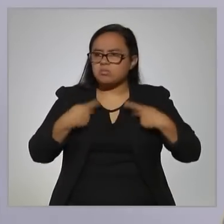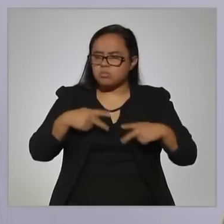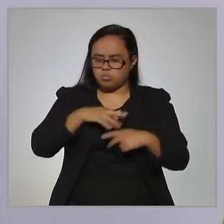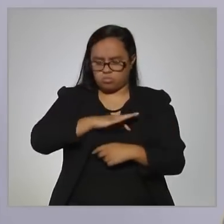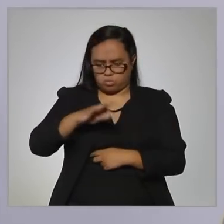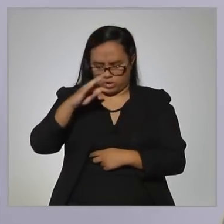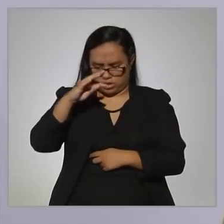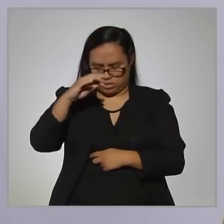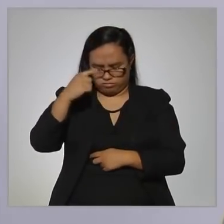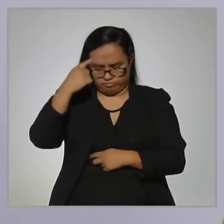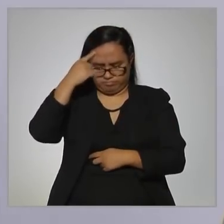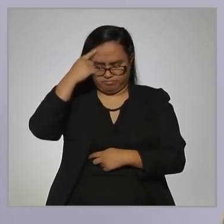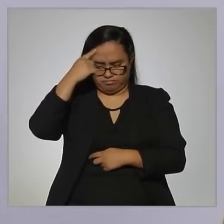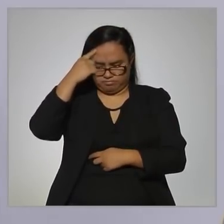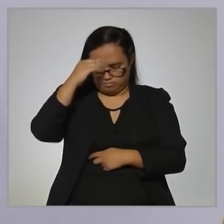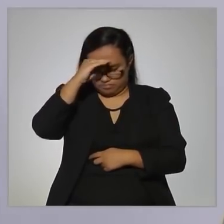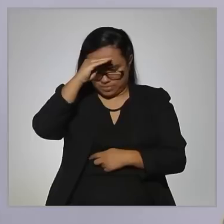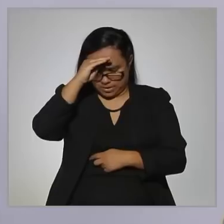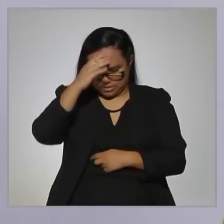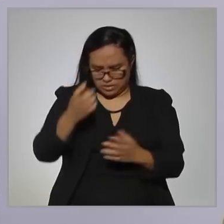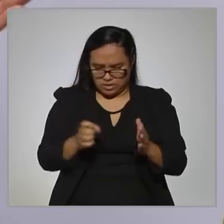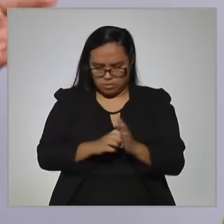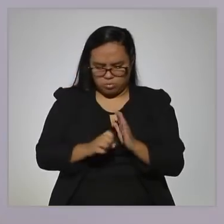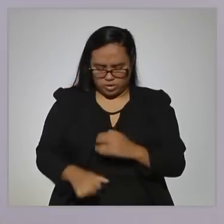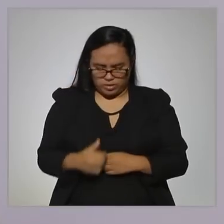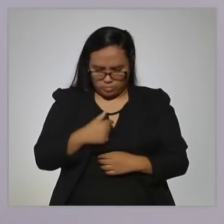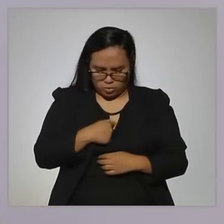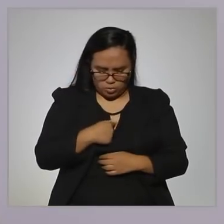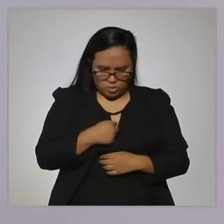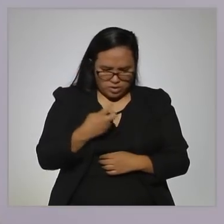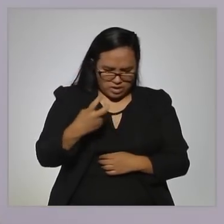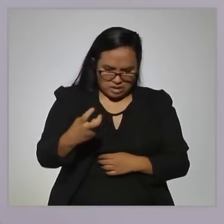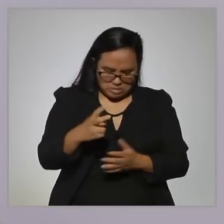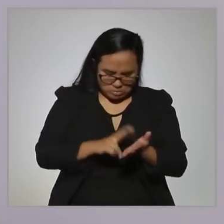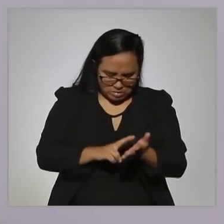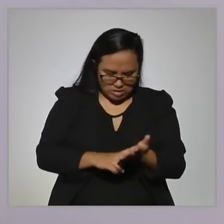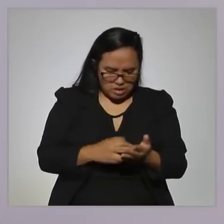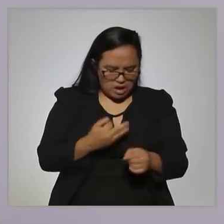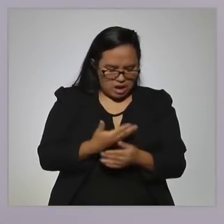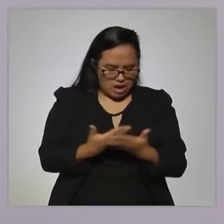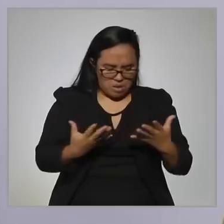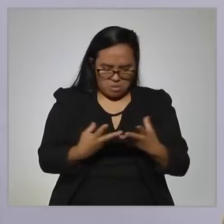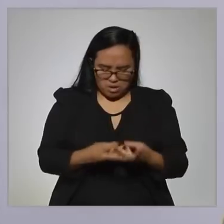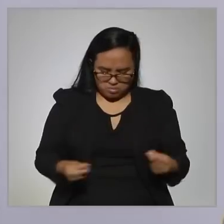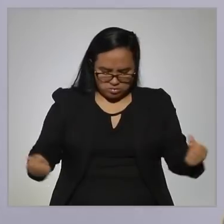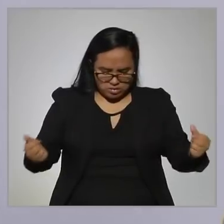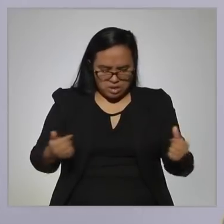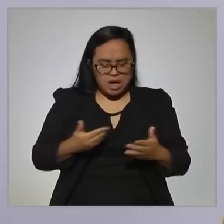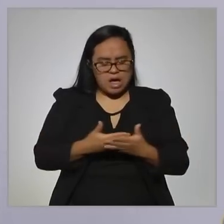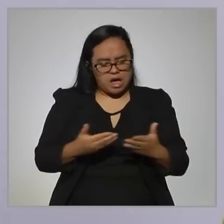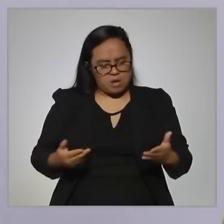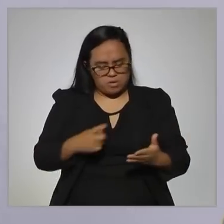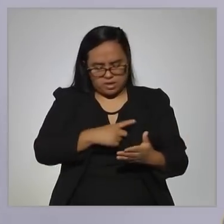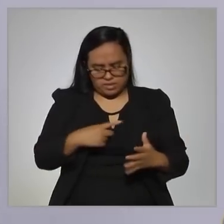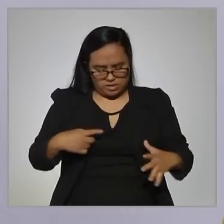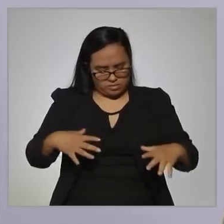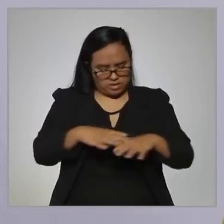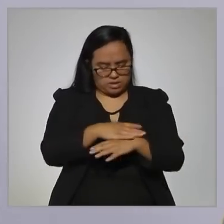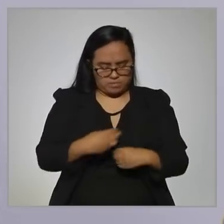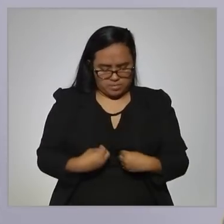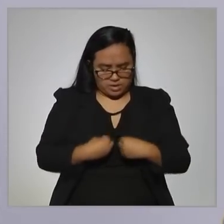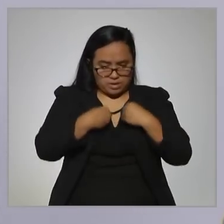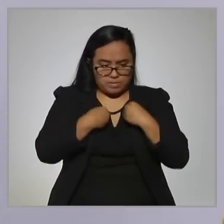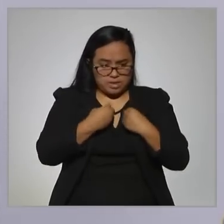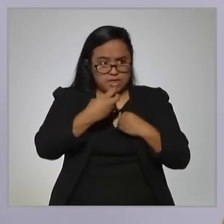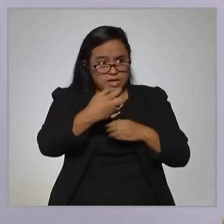postura de agencia en términos de lo que valía para mí ya no está, ahora tengo que construir una significación nueva sobre